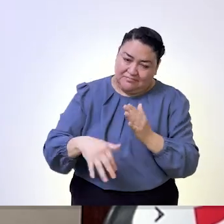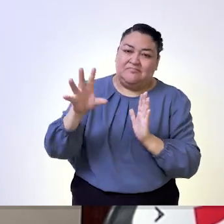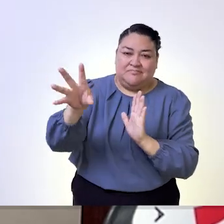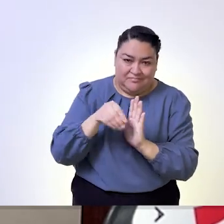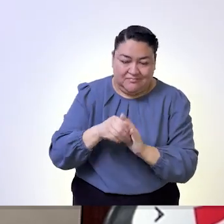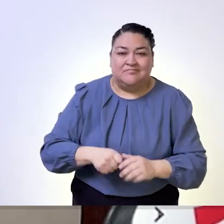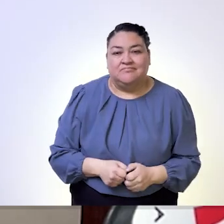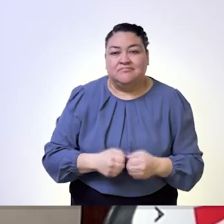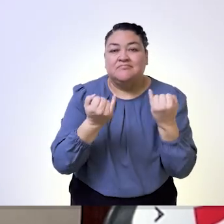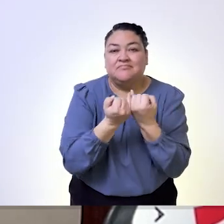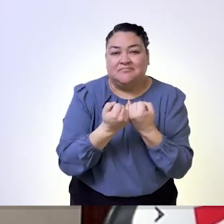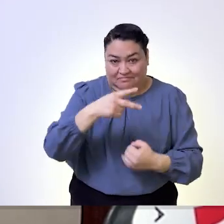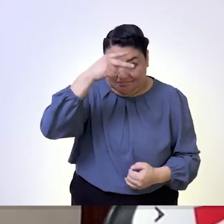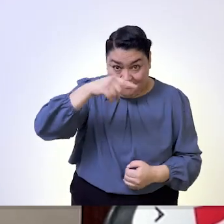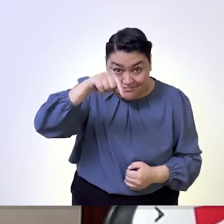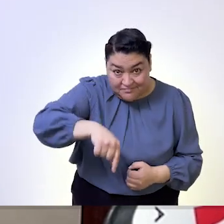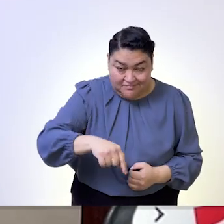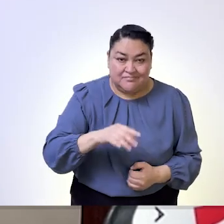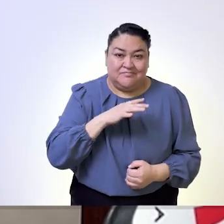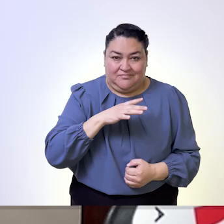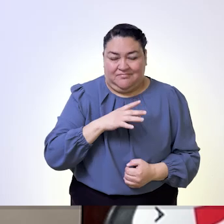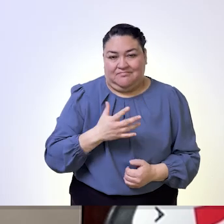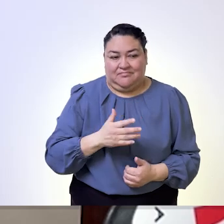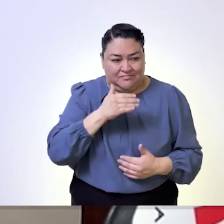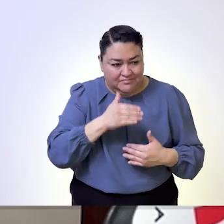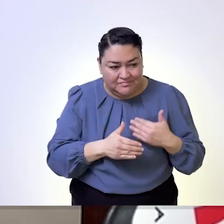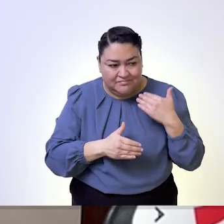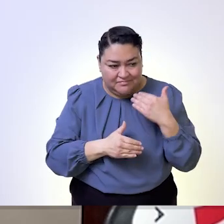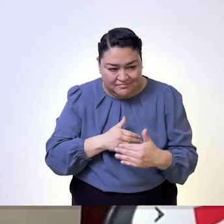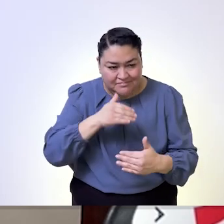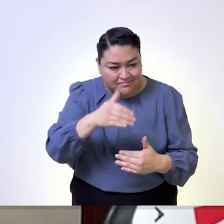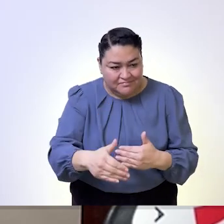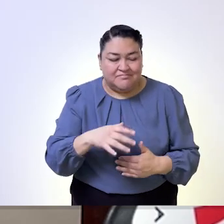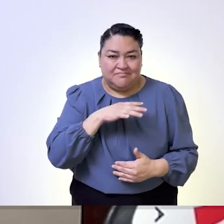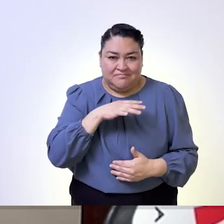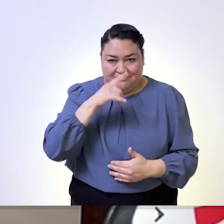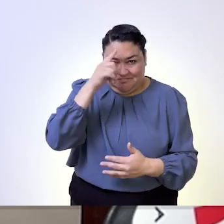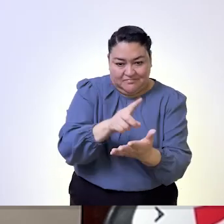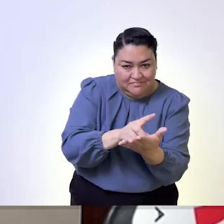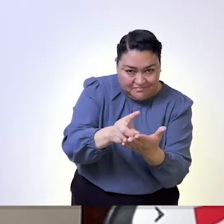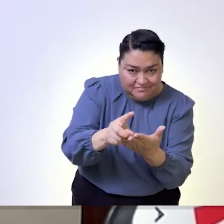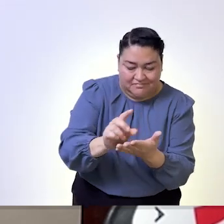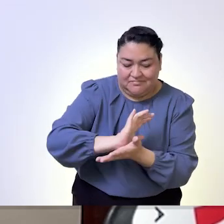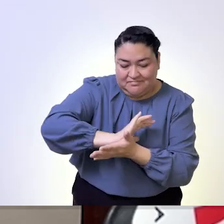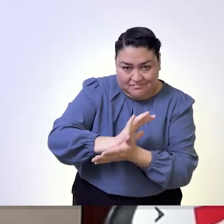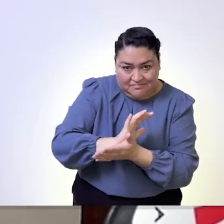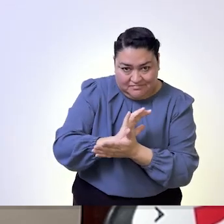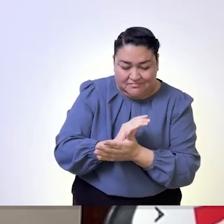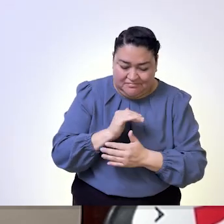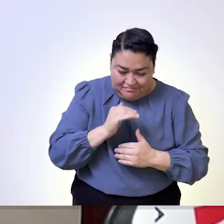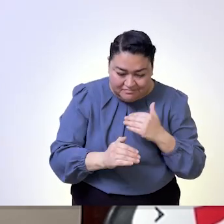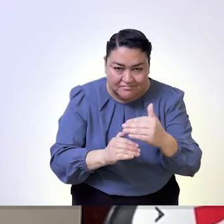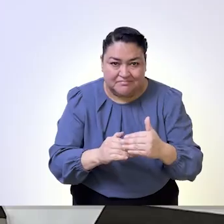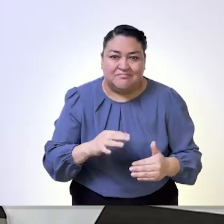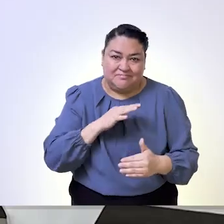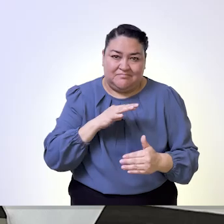antidiscriminatorio. Cabe mencionar también que en el caso de nuestro país, el avance que ha habido en materia del derecho